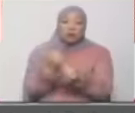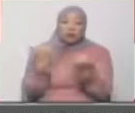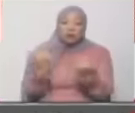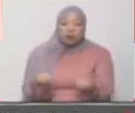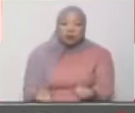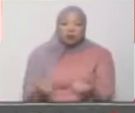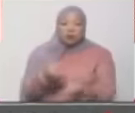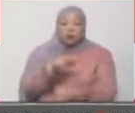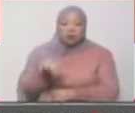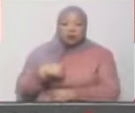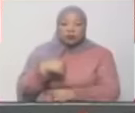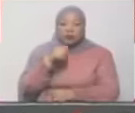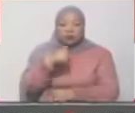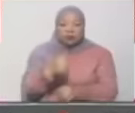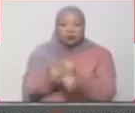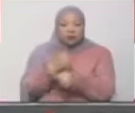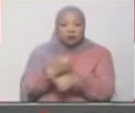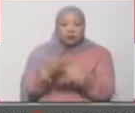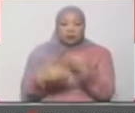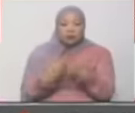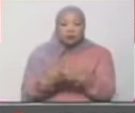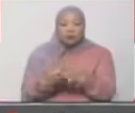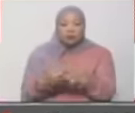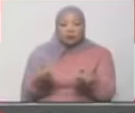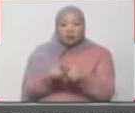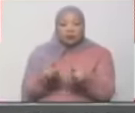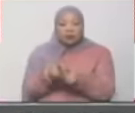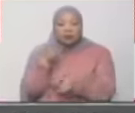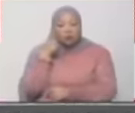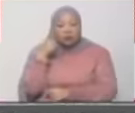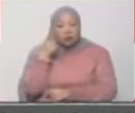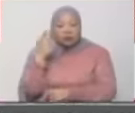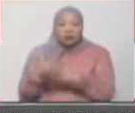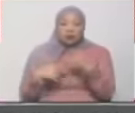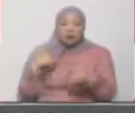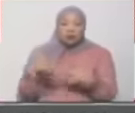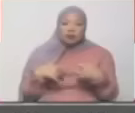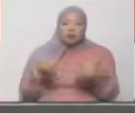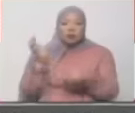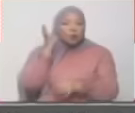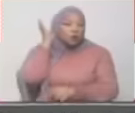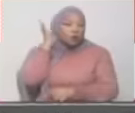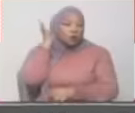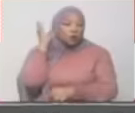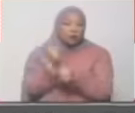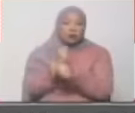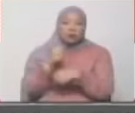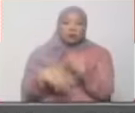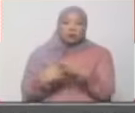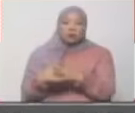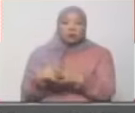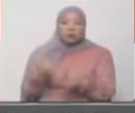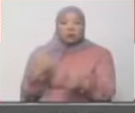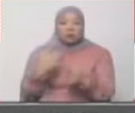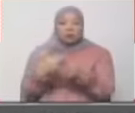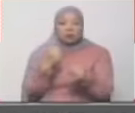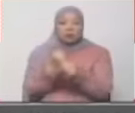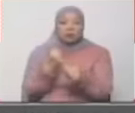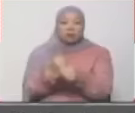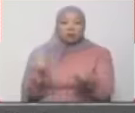pueblo bien alertas, activados, conscientes, porque mientras ustedes